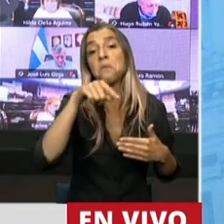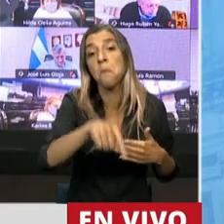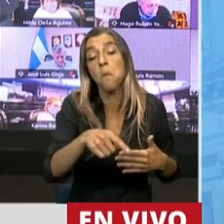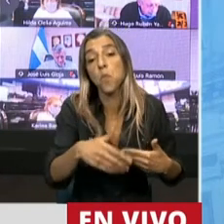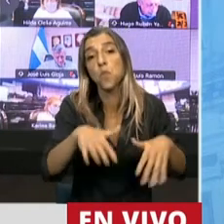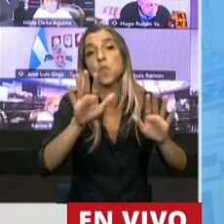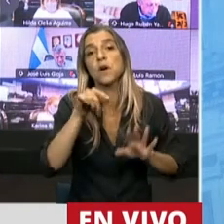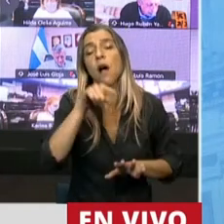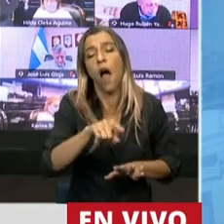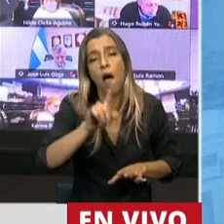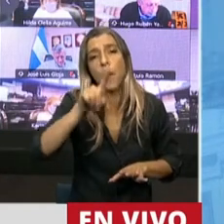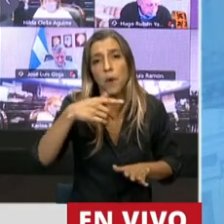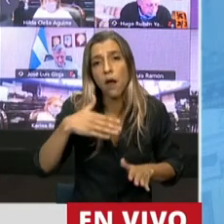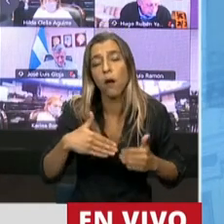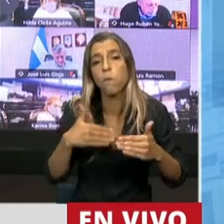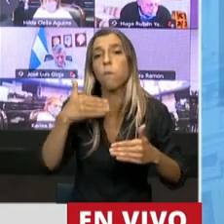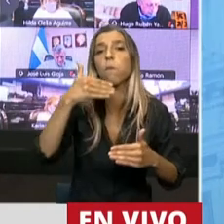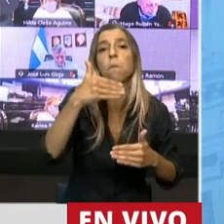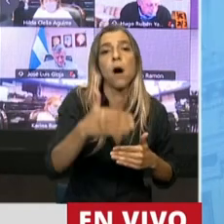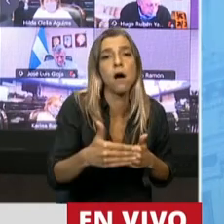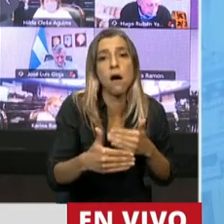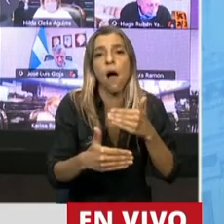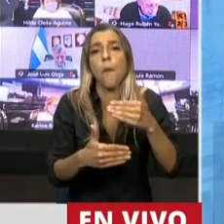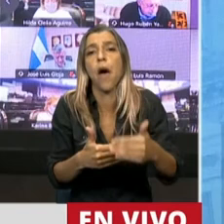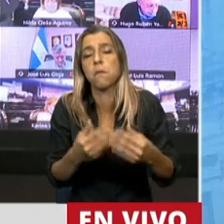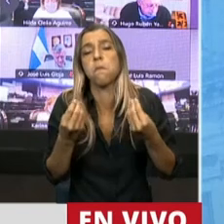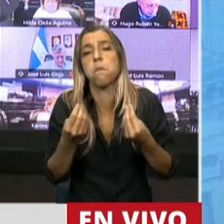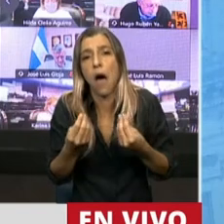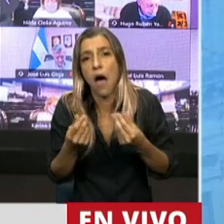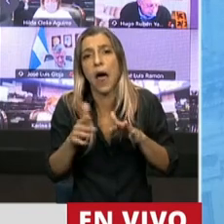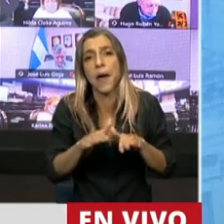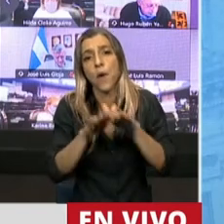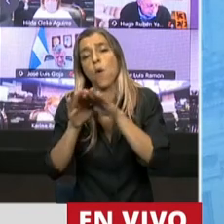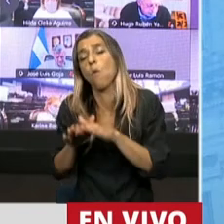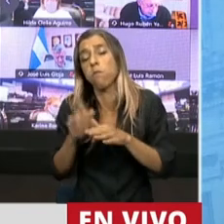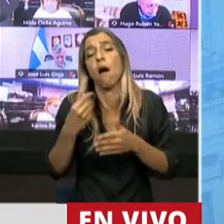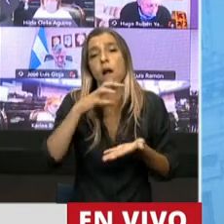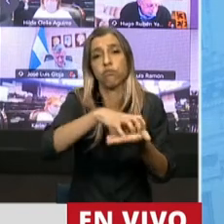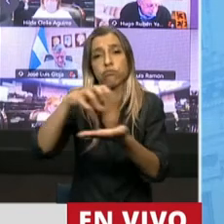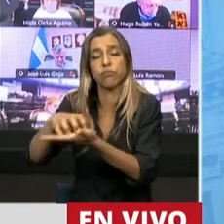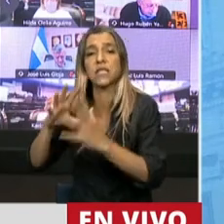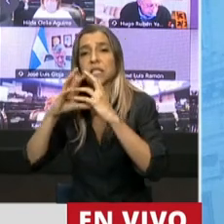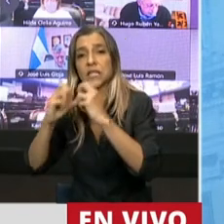efectivamente un paso adelante hacia la descentralización. Que las secretarías de minería, la secretaría de